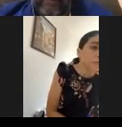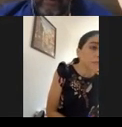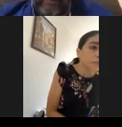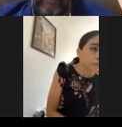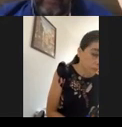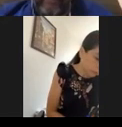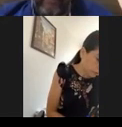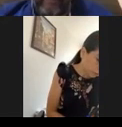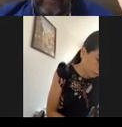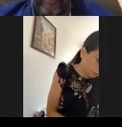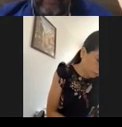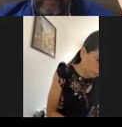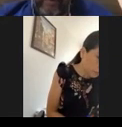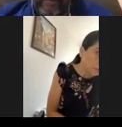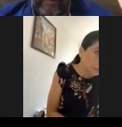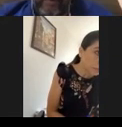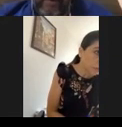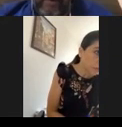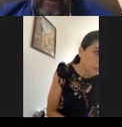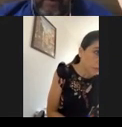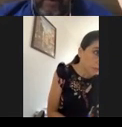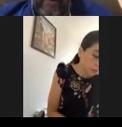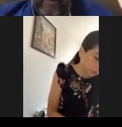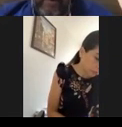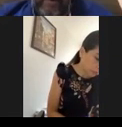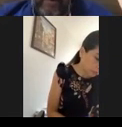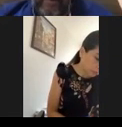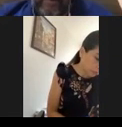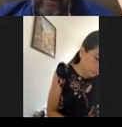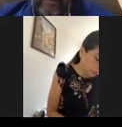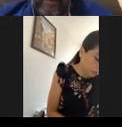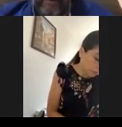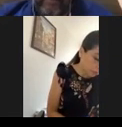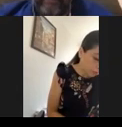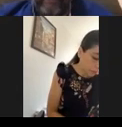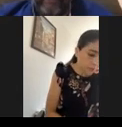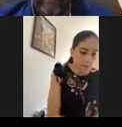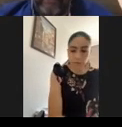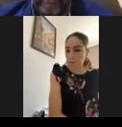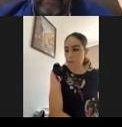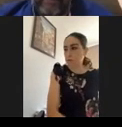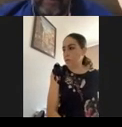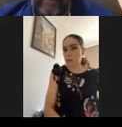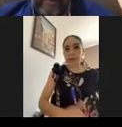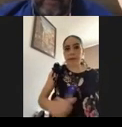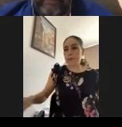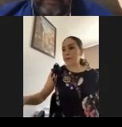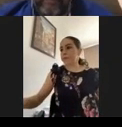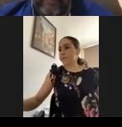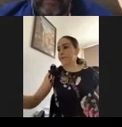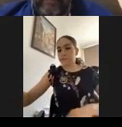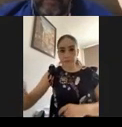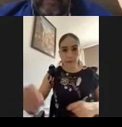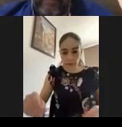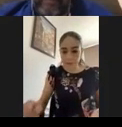está prácticamente actualizada. Hubo otro tema. ¿Aquí permite, Felipe?